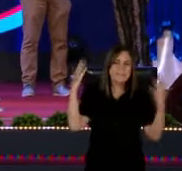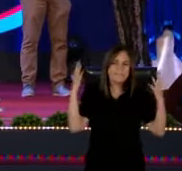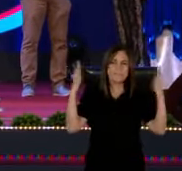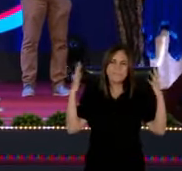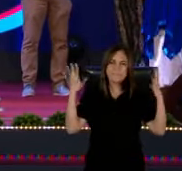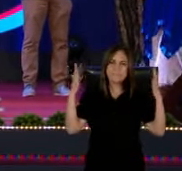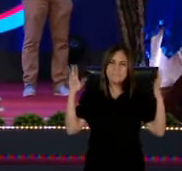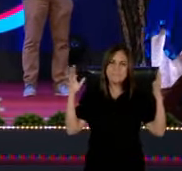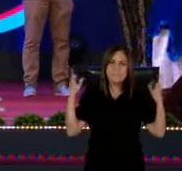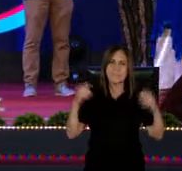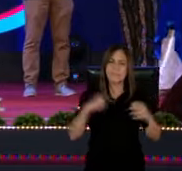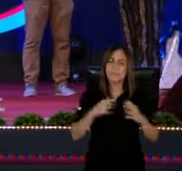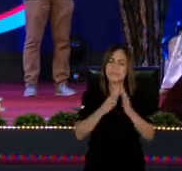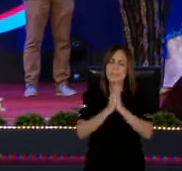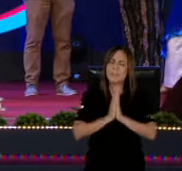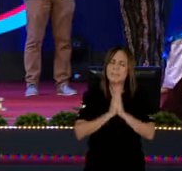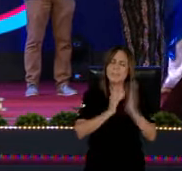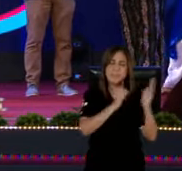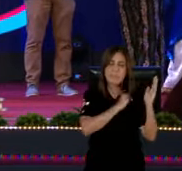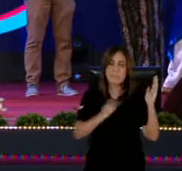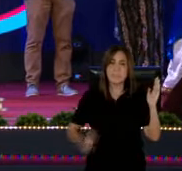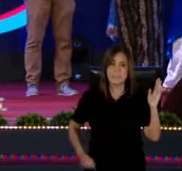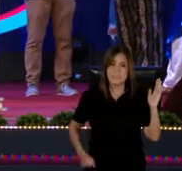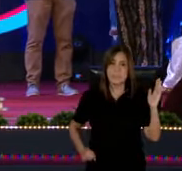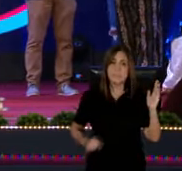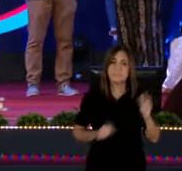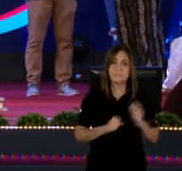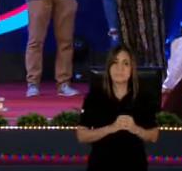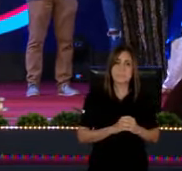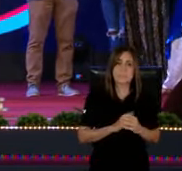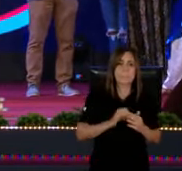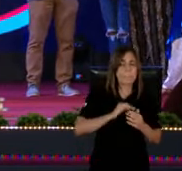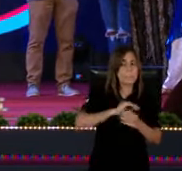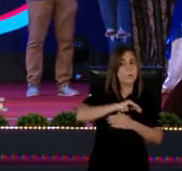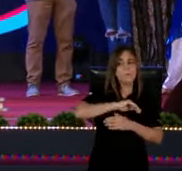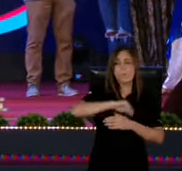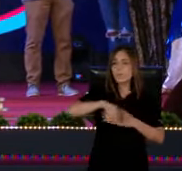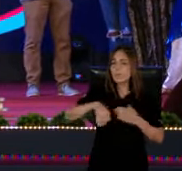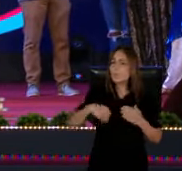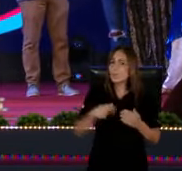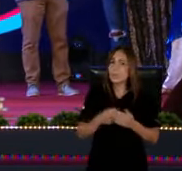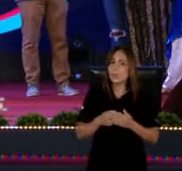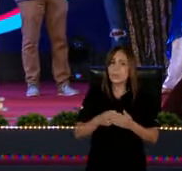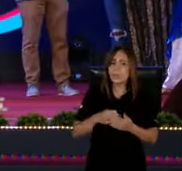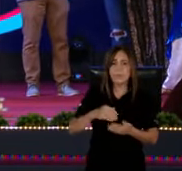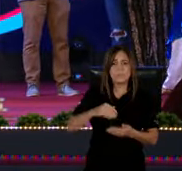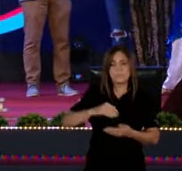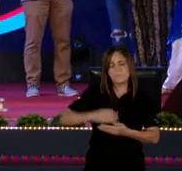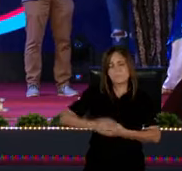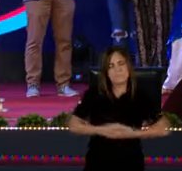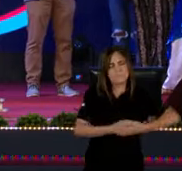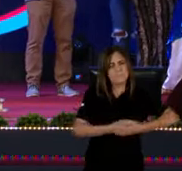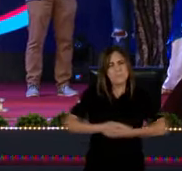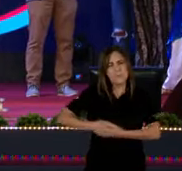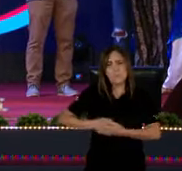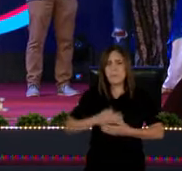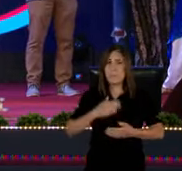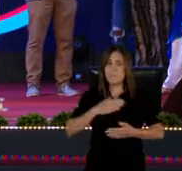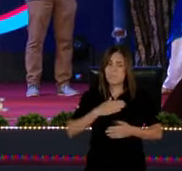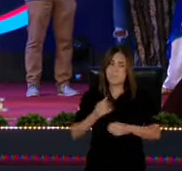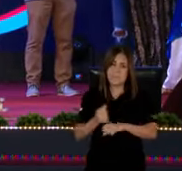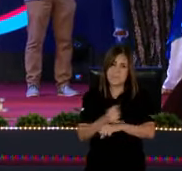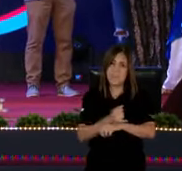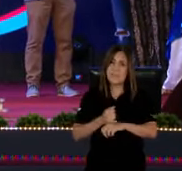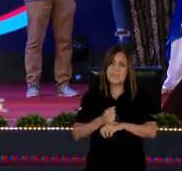Yo le pido al Señor, si fuera posible, ¿verdad?, que todos los niños de mi país fueran dedicados al Señor. No al